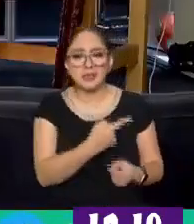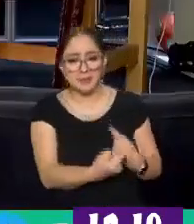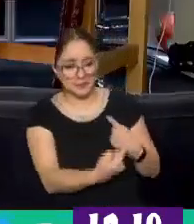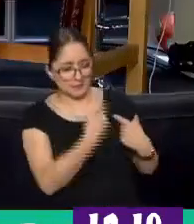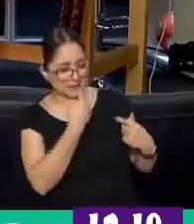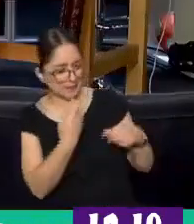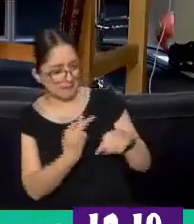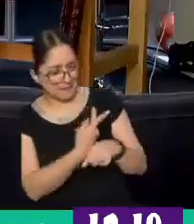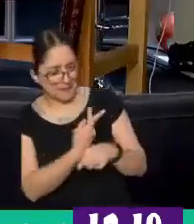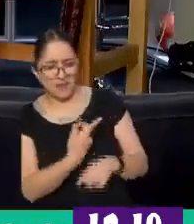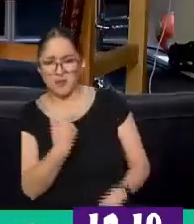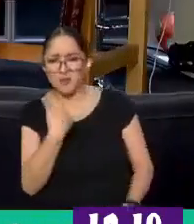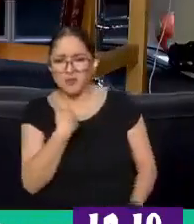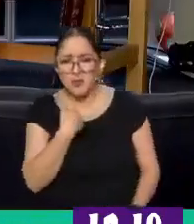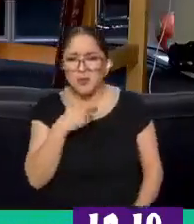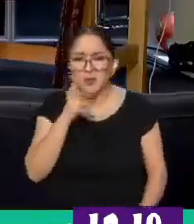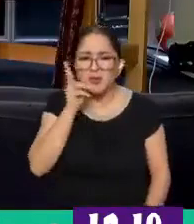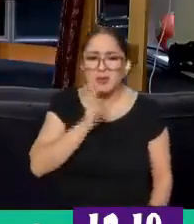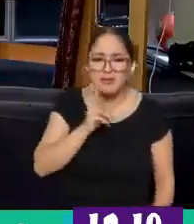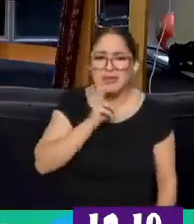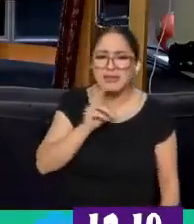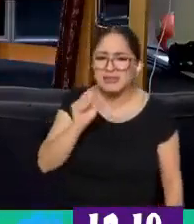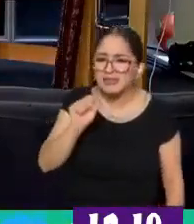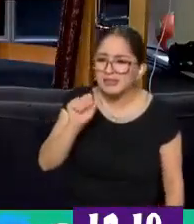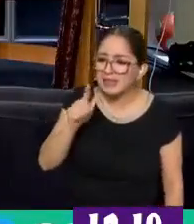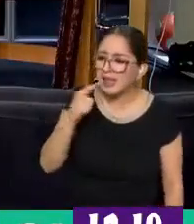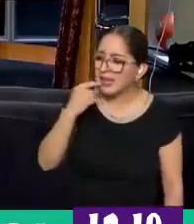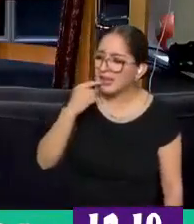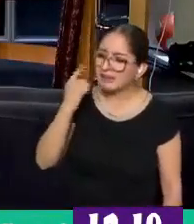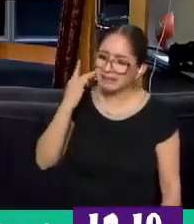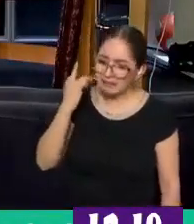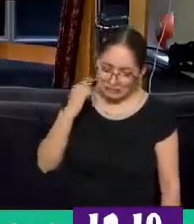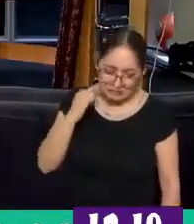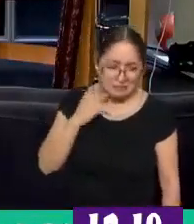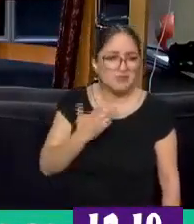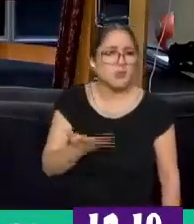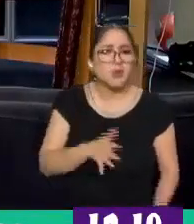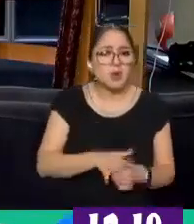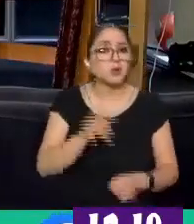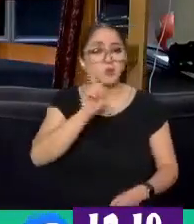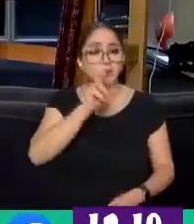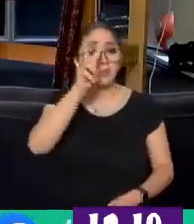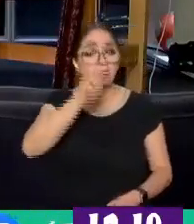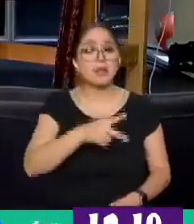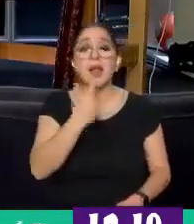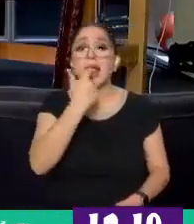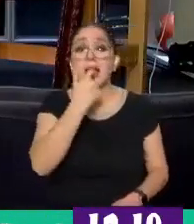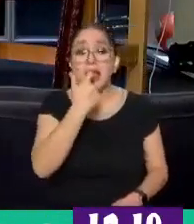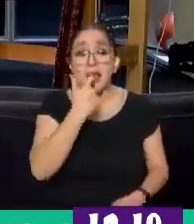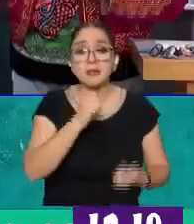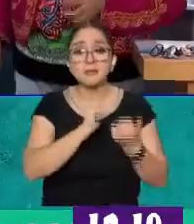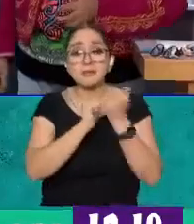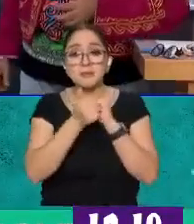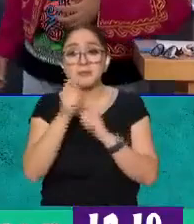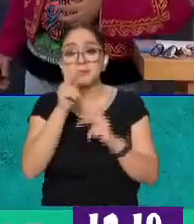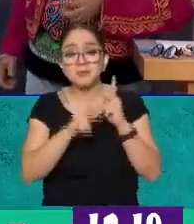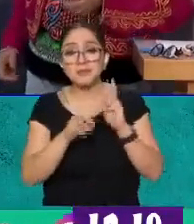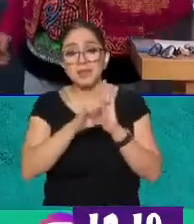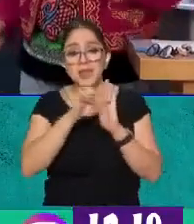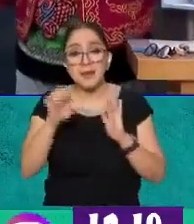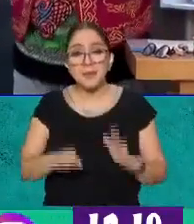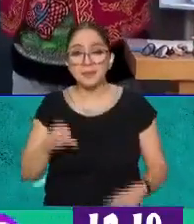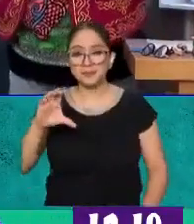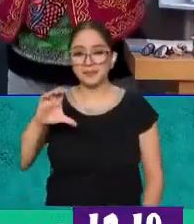sin albur. Me voy a estar poniendo. No, es que la sal es como acá. No, es que hay partes de la lengua que... A mí me gusta el chamoy, donde